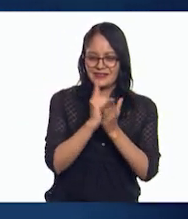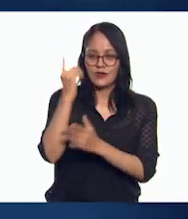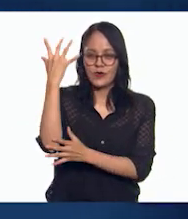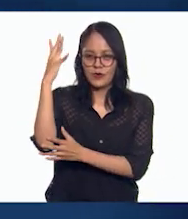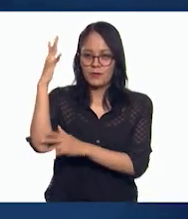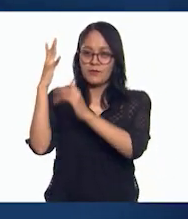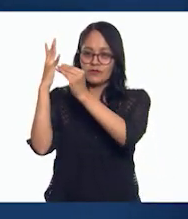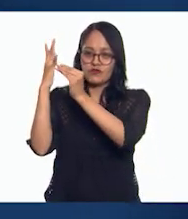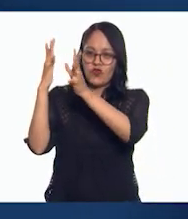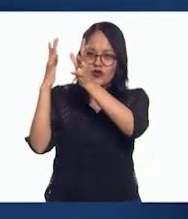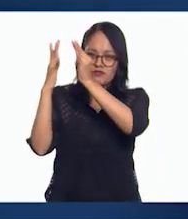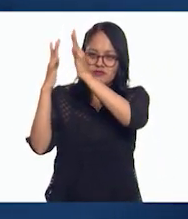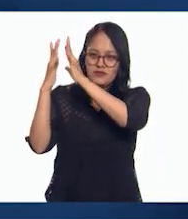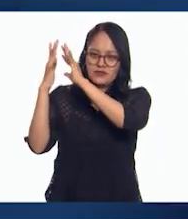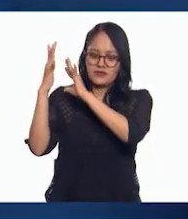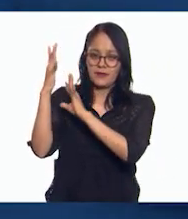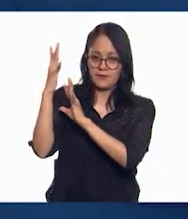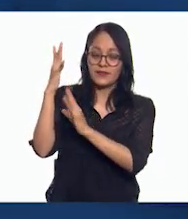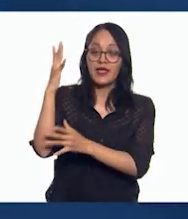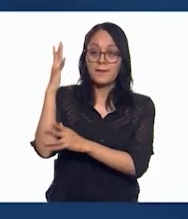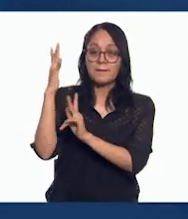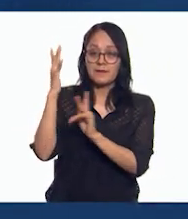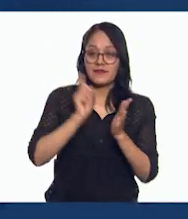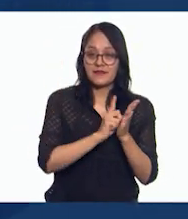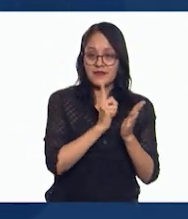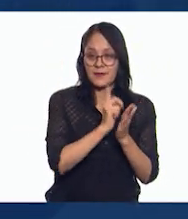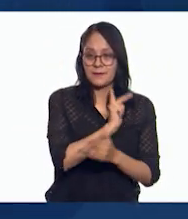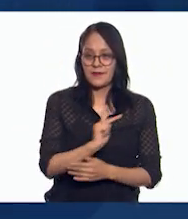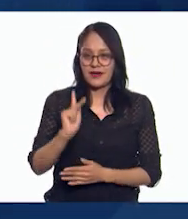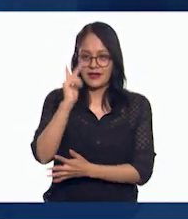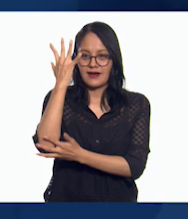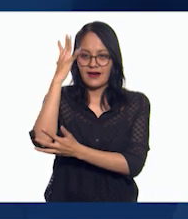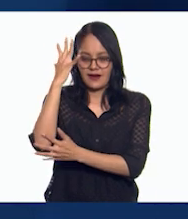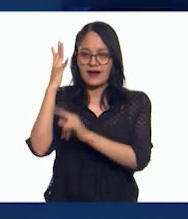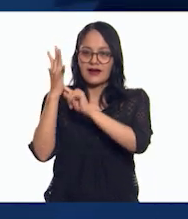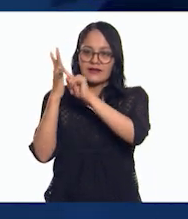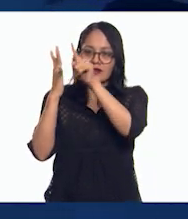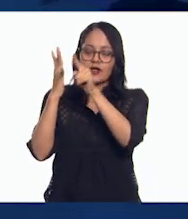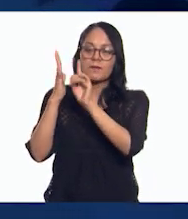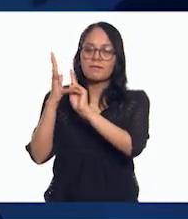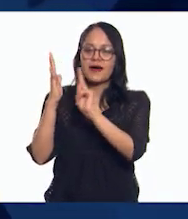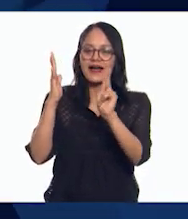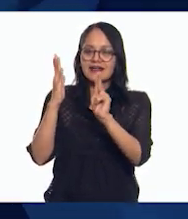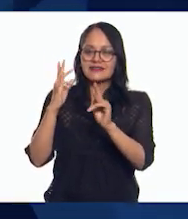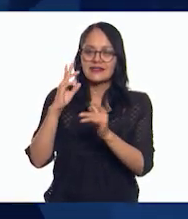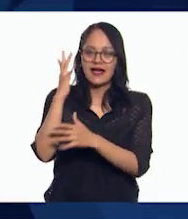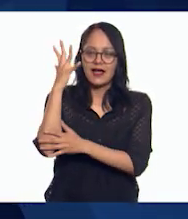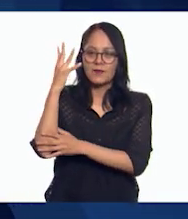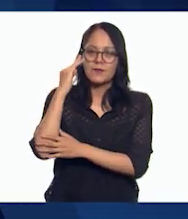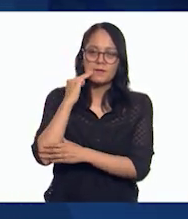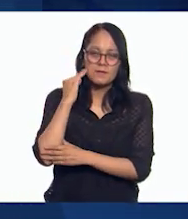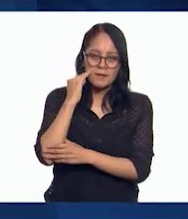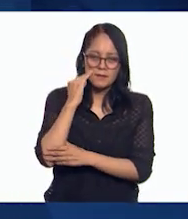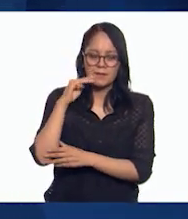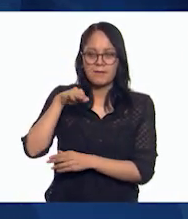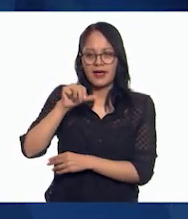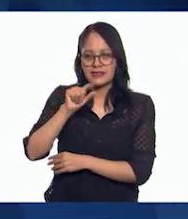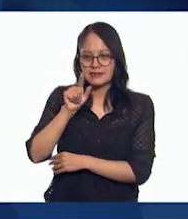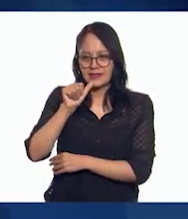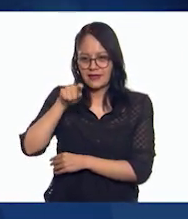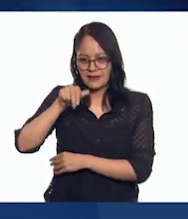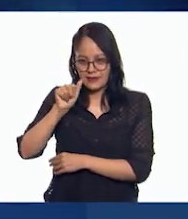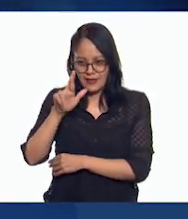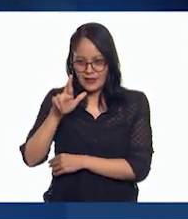de su follaje. Árbol era, natural, generoso manzano, manzanar o manzanero, y